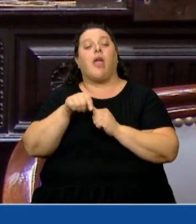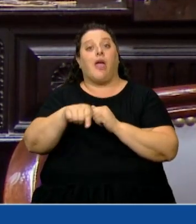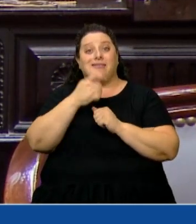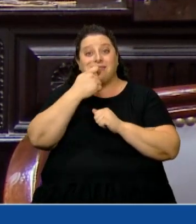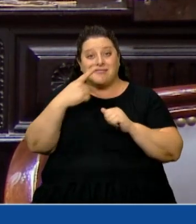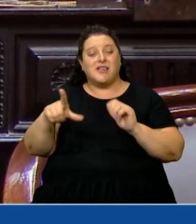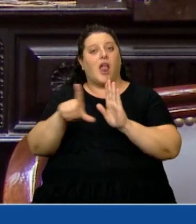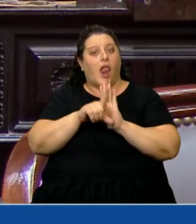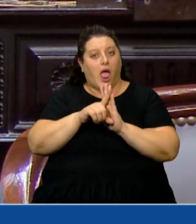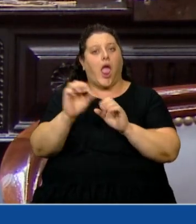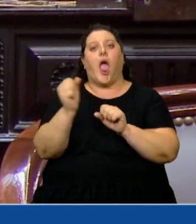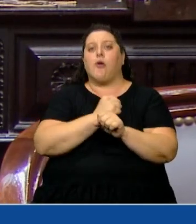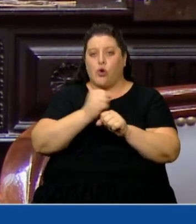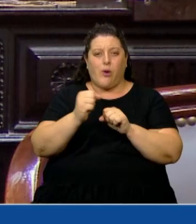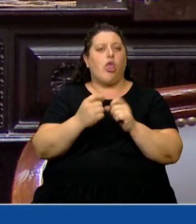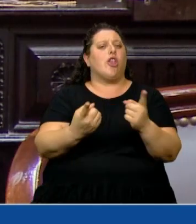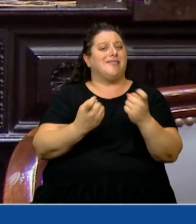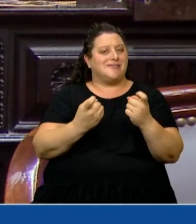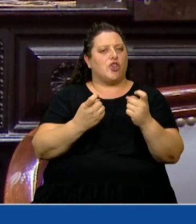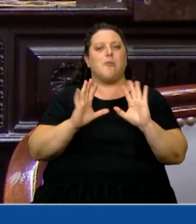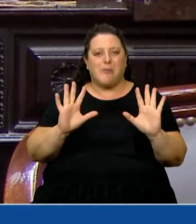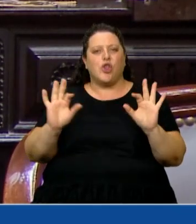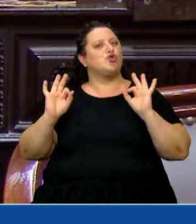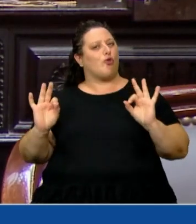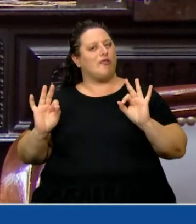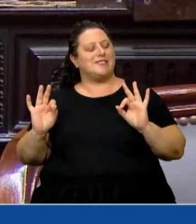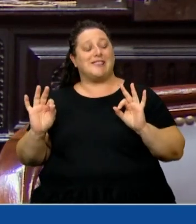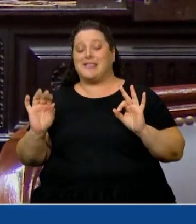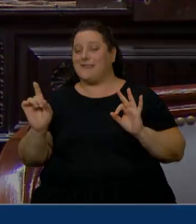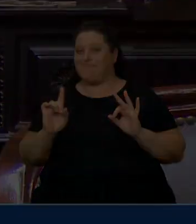necesaria, pero no suficiente. Muchas gracias, señora Presidenta. Gracias, diputado Nani.